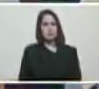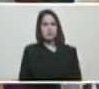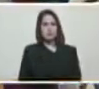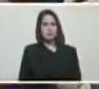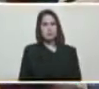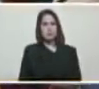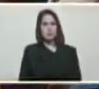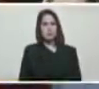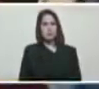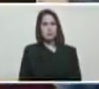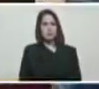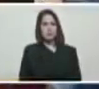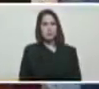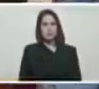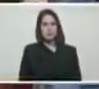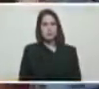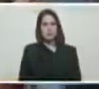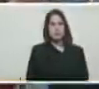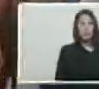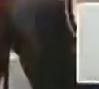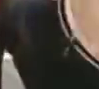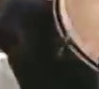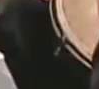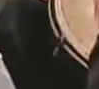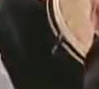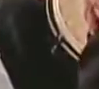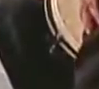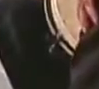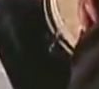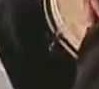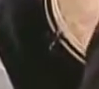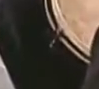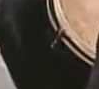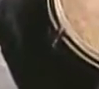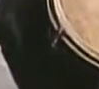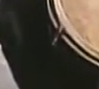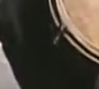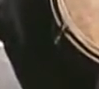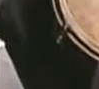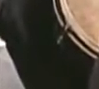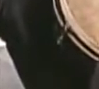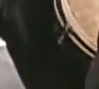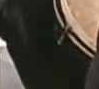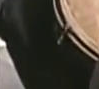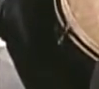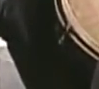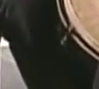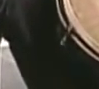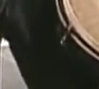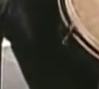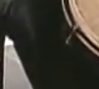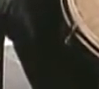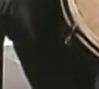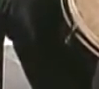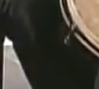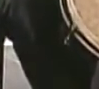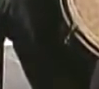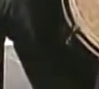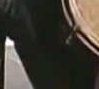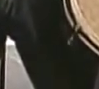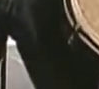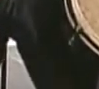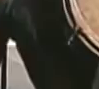Ajá así vamos a estar en plenas Navidades cuando vamos a llegar a la